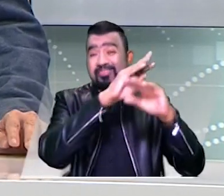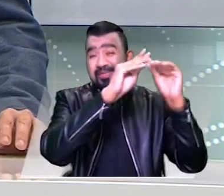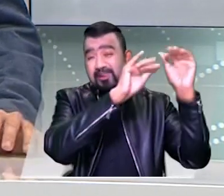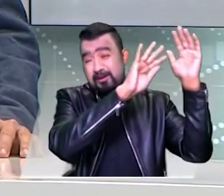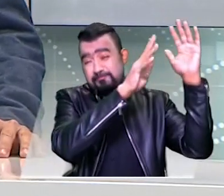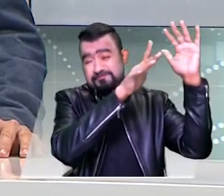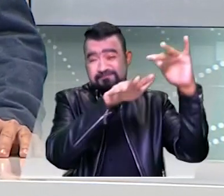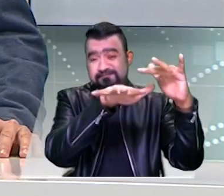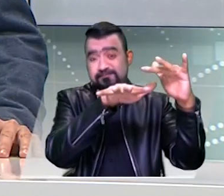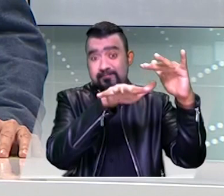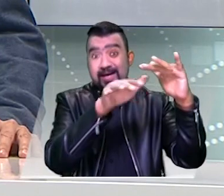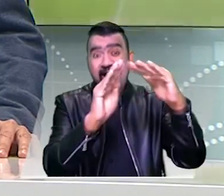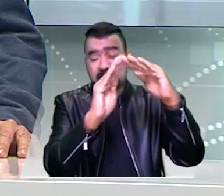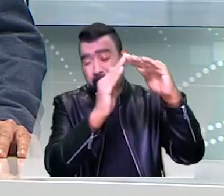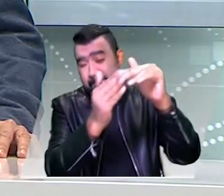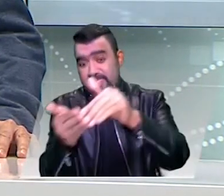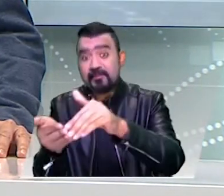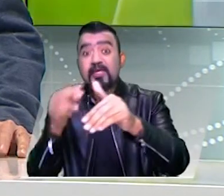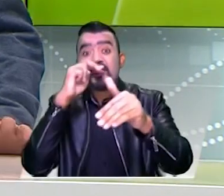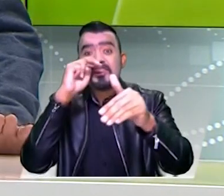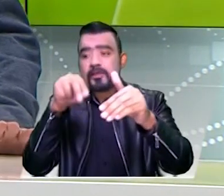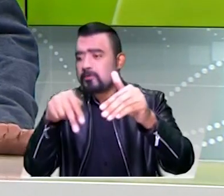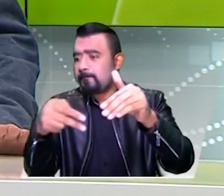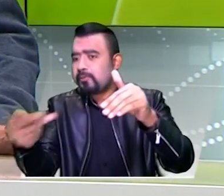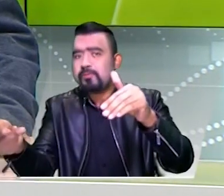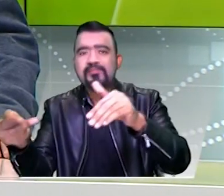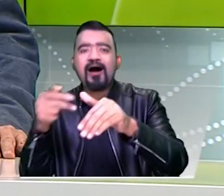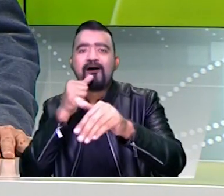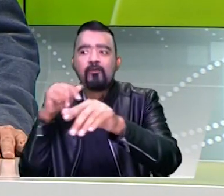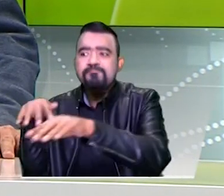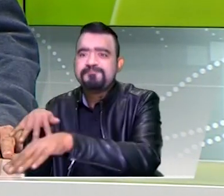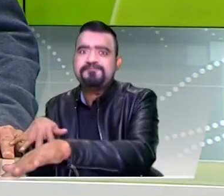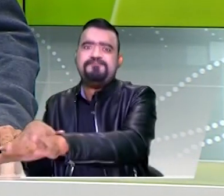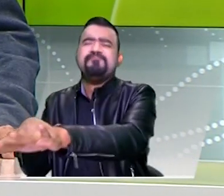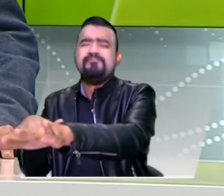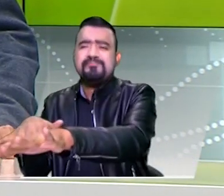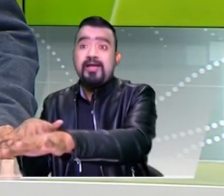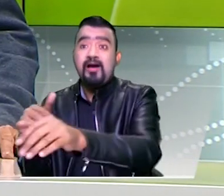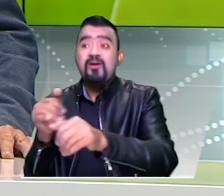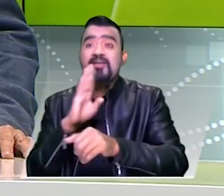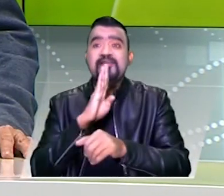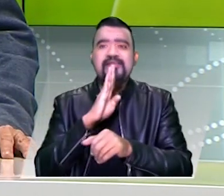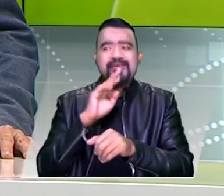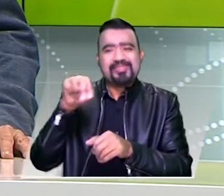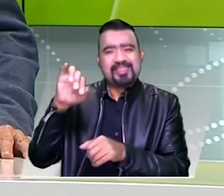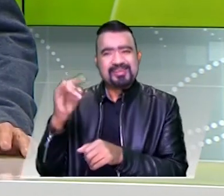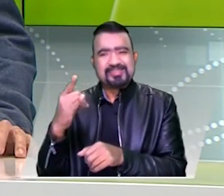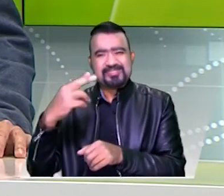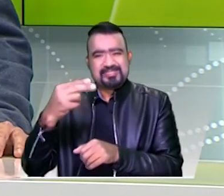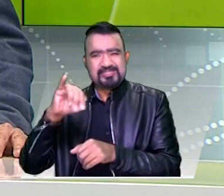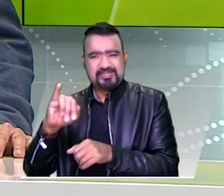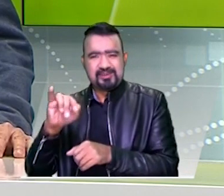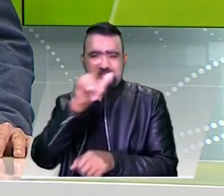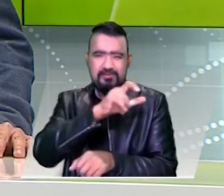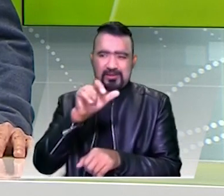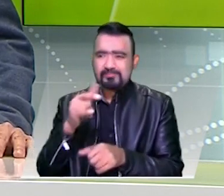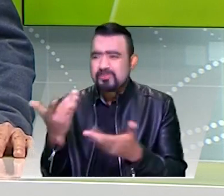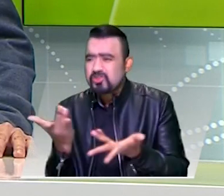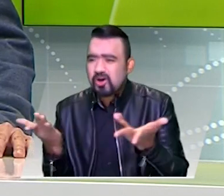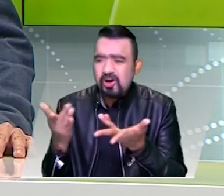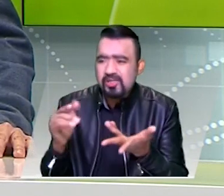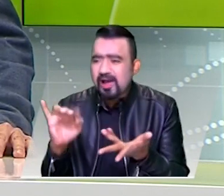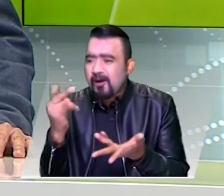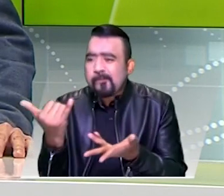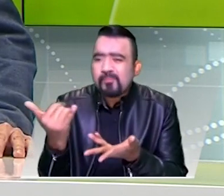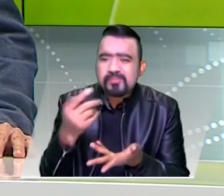de anorí las autoridades buscan en las aguas del río nechí donde sospechan que el menor pudo caer tras la destrucción de su